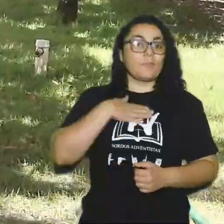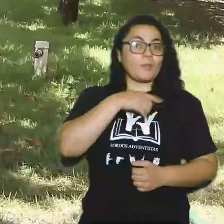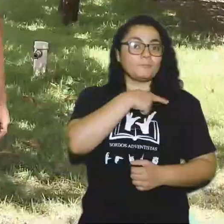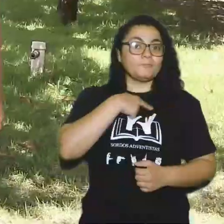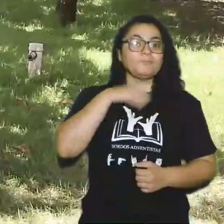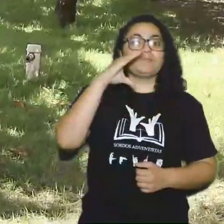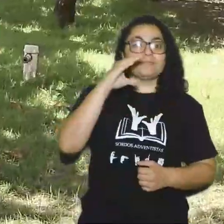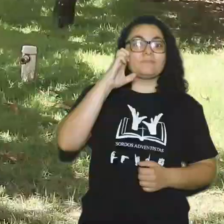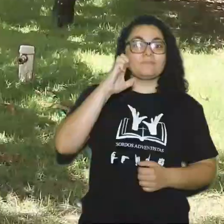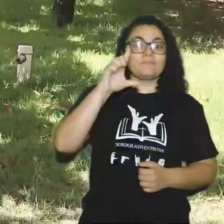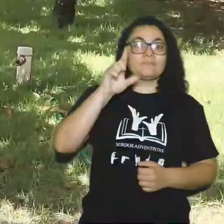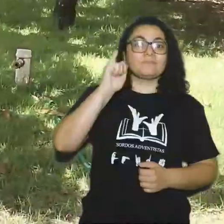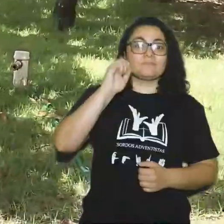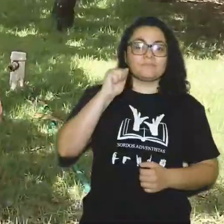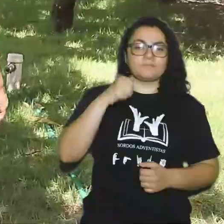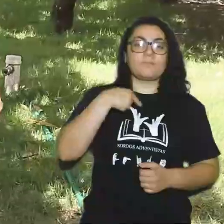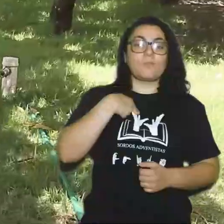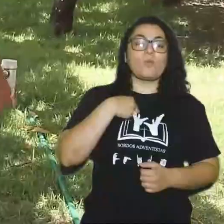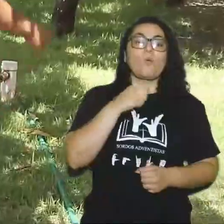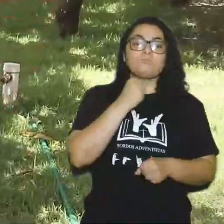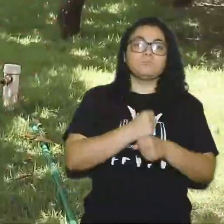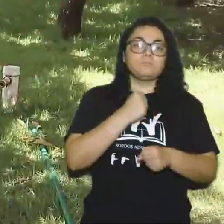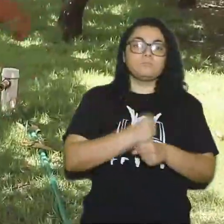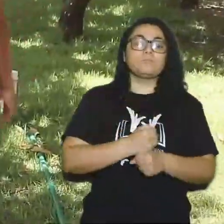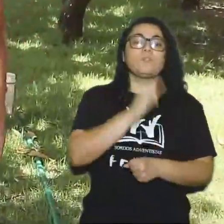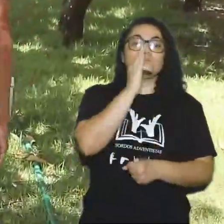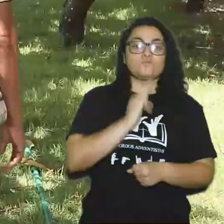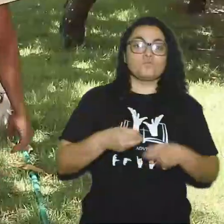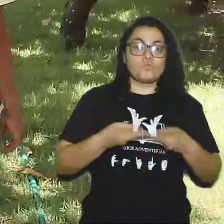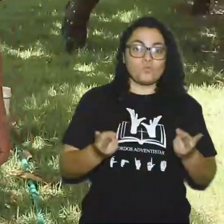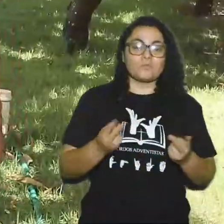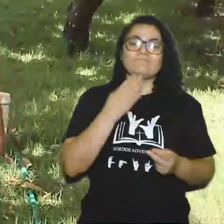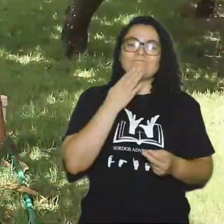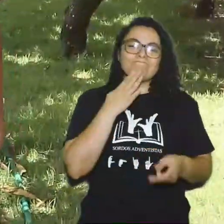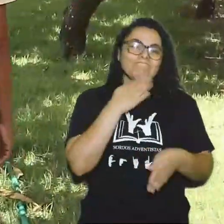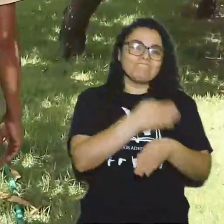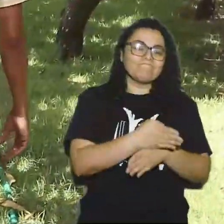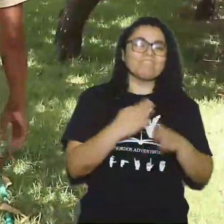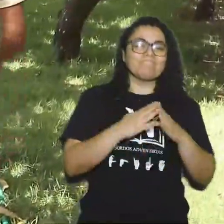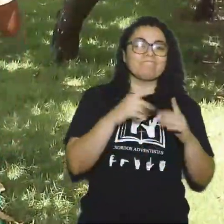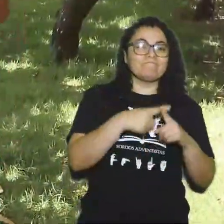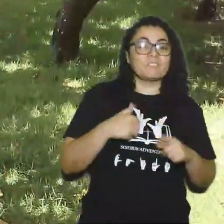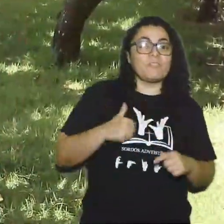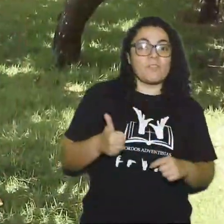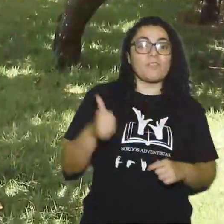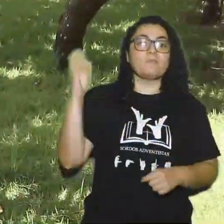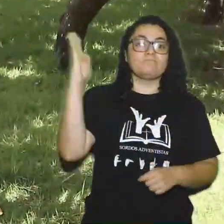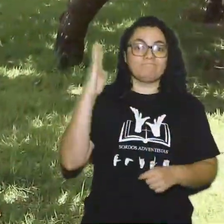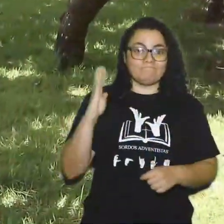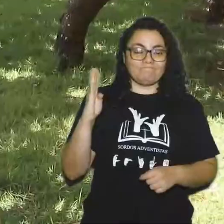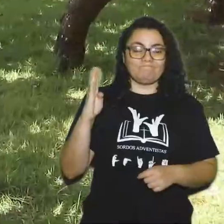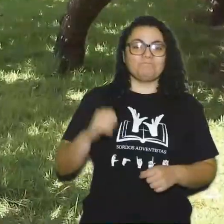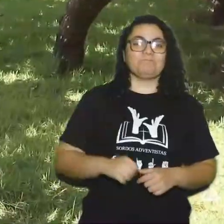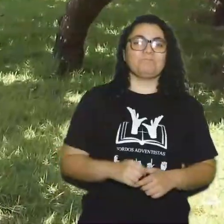Me llamo Celia Aguiar Vieira, soy funcionaria pública y miembro de la Iglesia Adventista Central de Barreiriñas, en